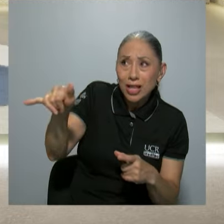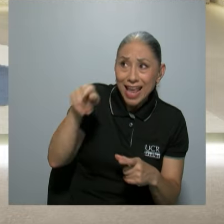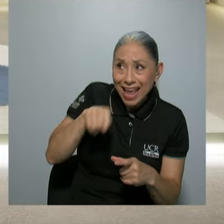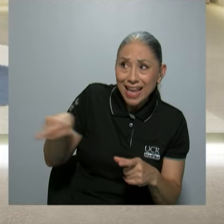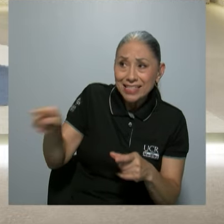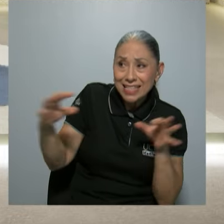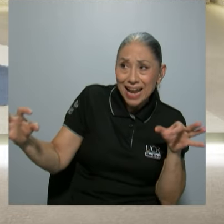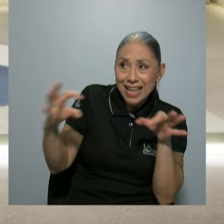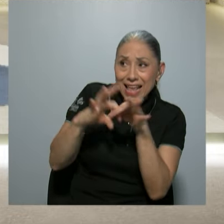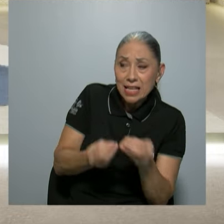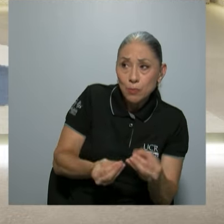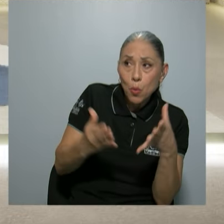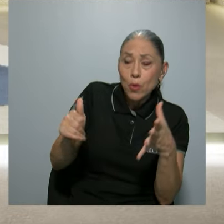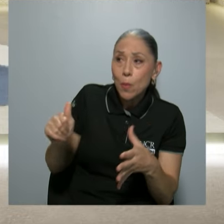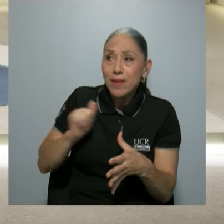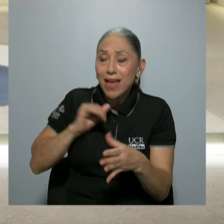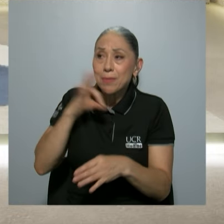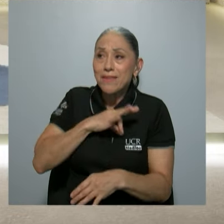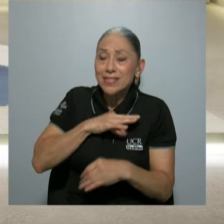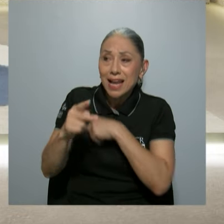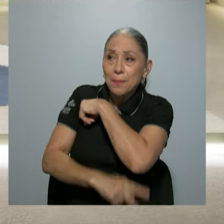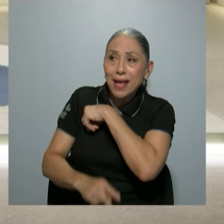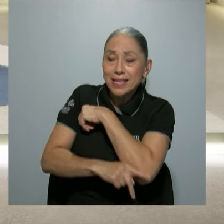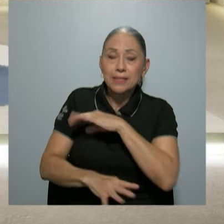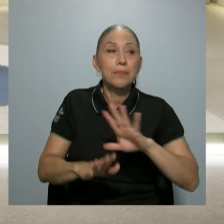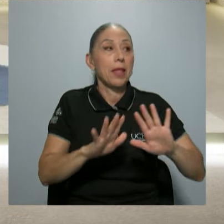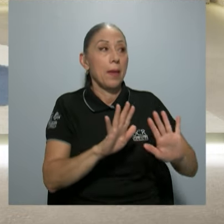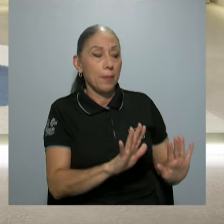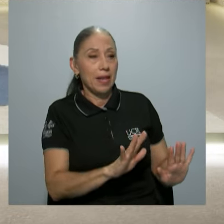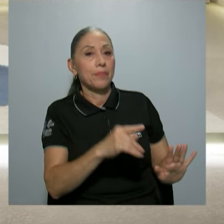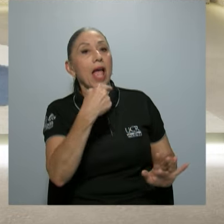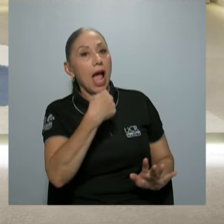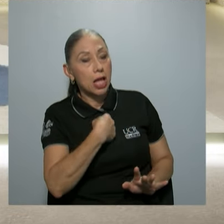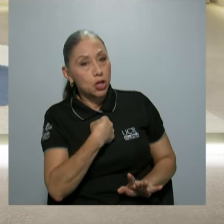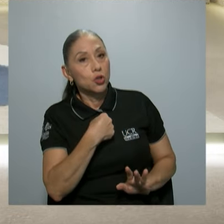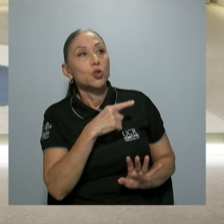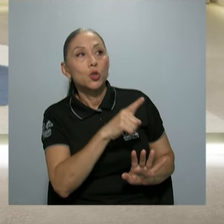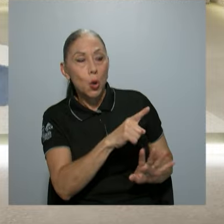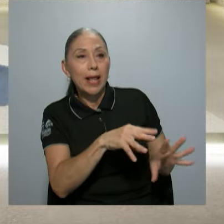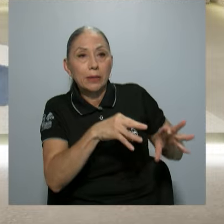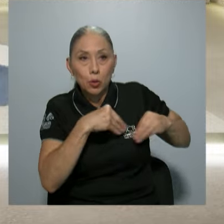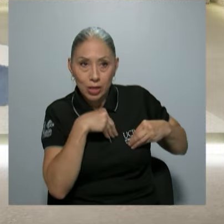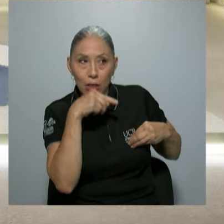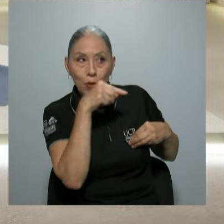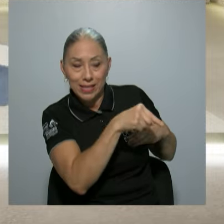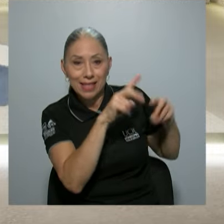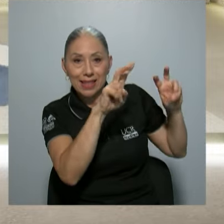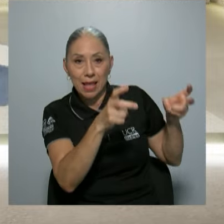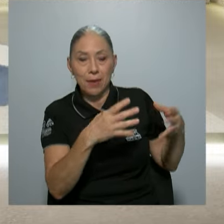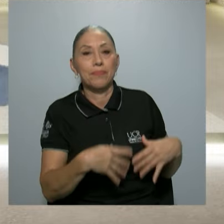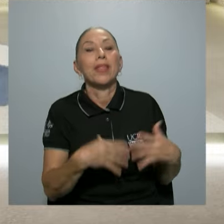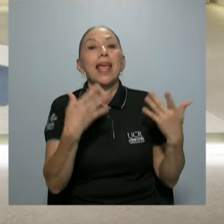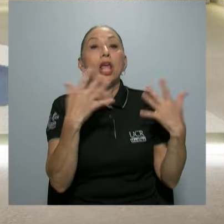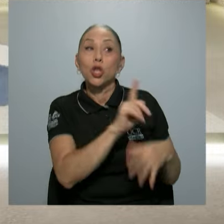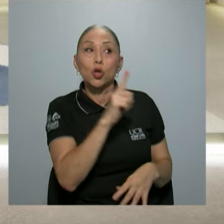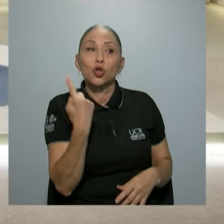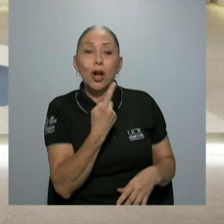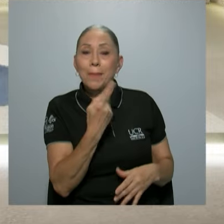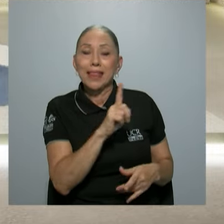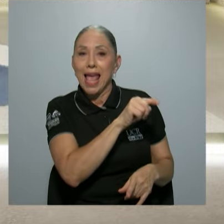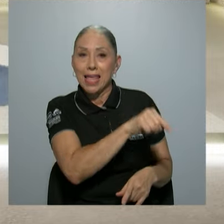que benefician al país. El hecho de que, y ahí le concedo ese punto, el hecho de que haya habido, no solo ahí, es más, yo le voy